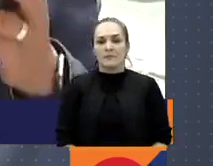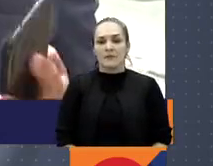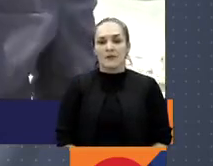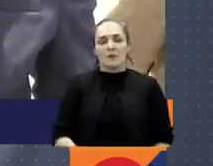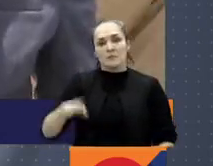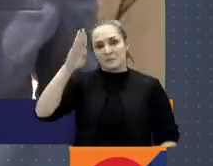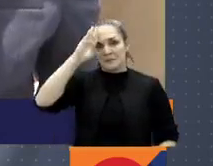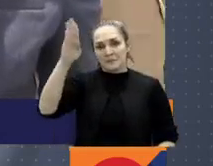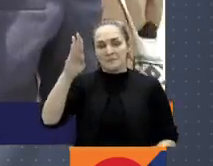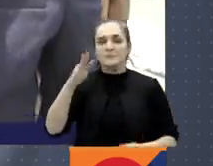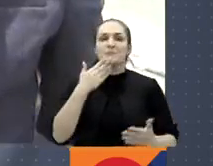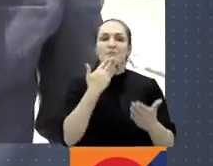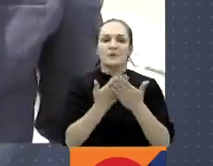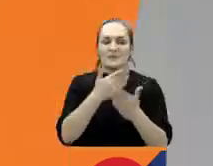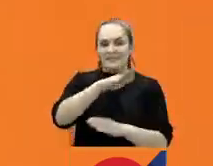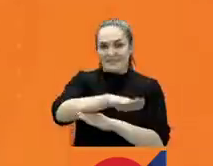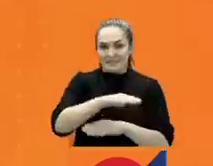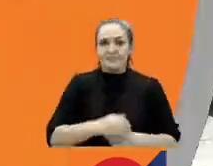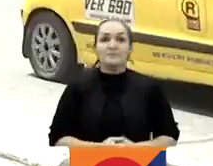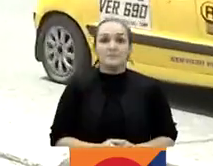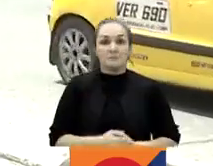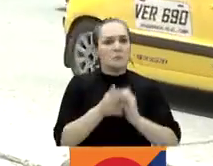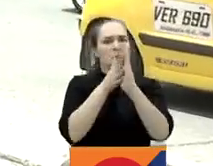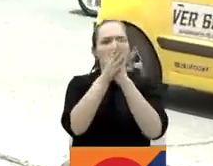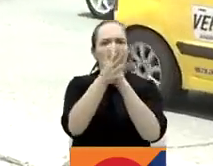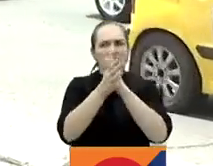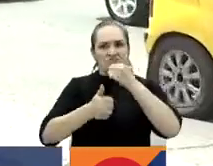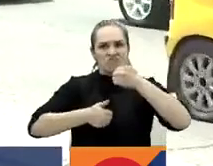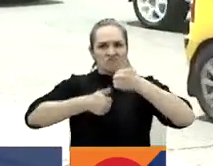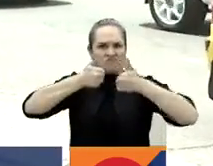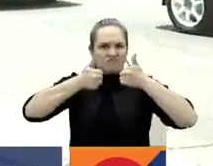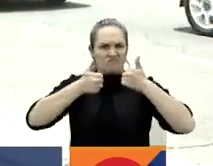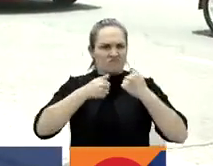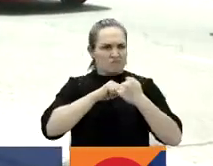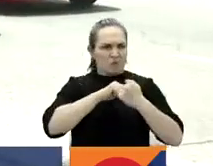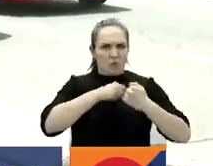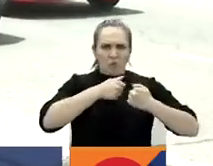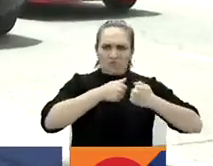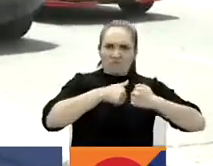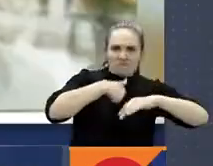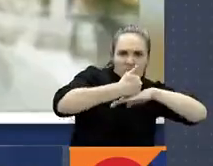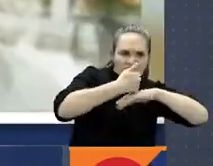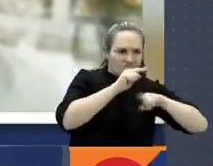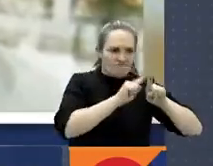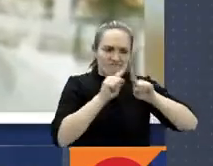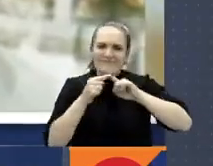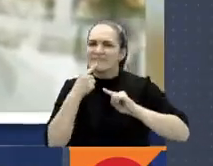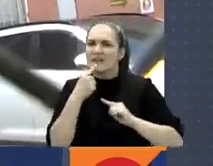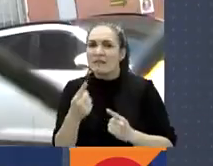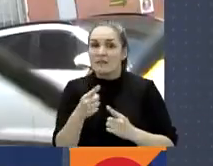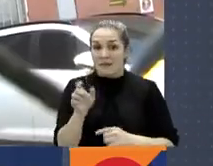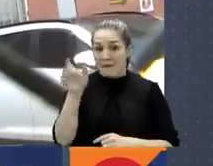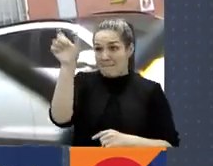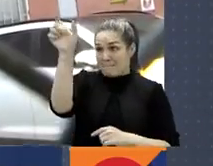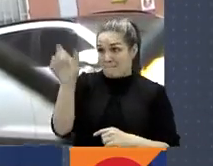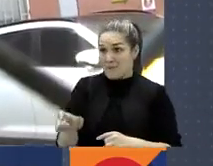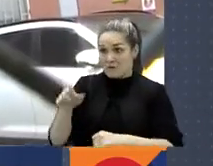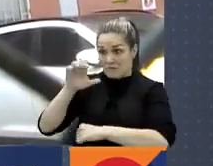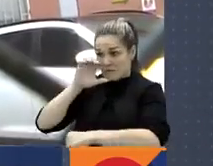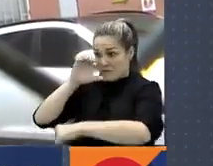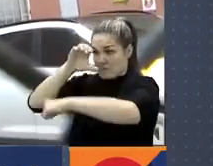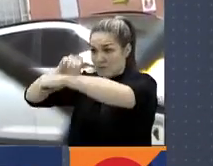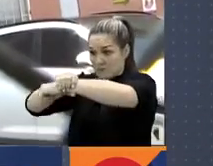Hola Carolina, muy buenas tardes. Lo que han dicho las autoridades frente a estos hechos es que la persona detenida se